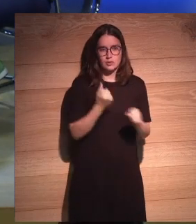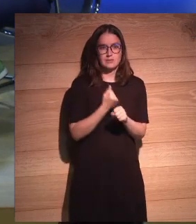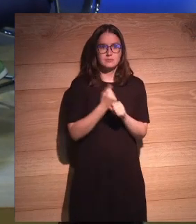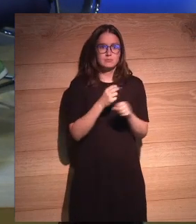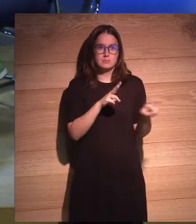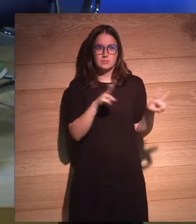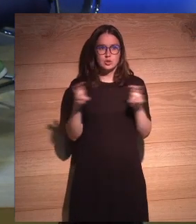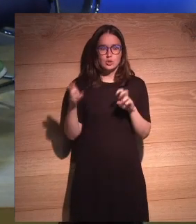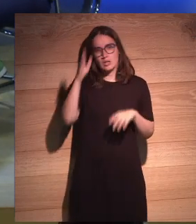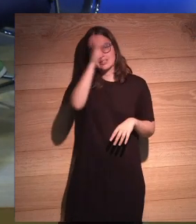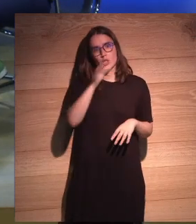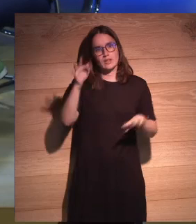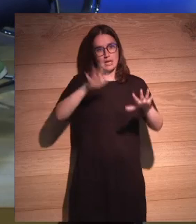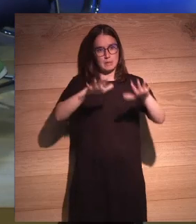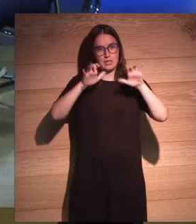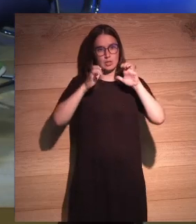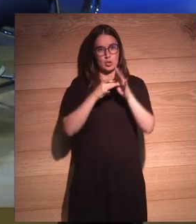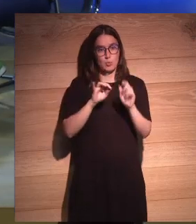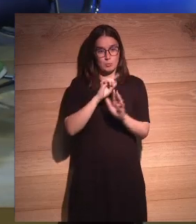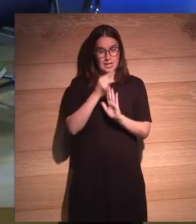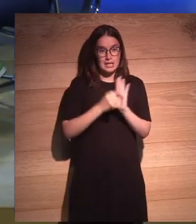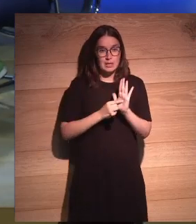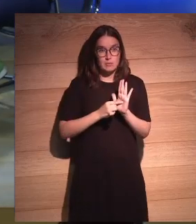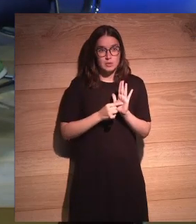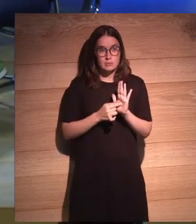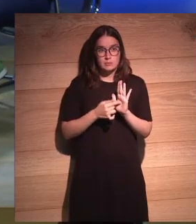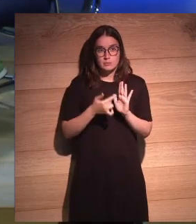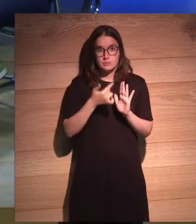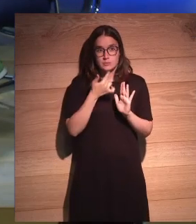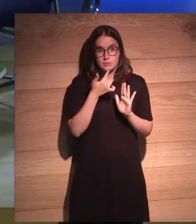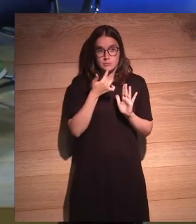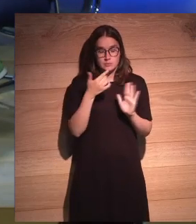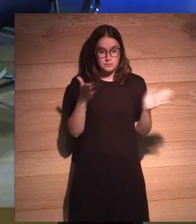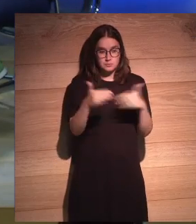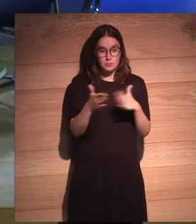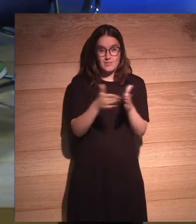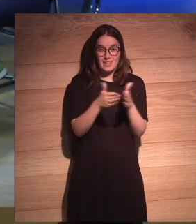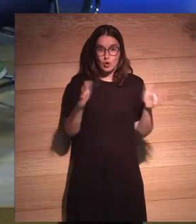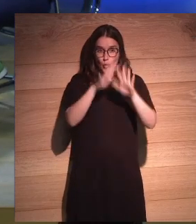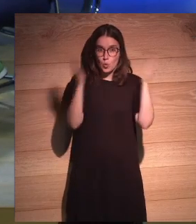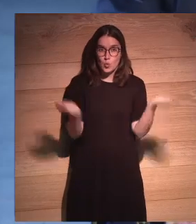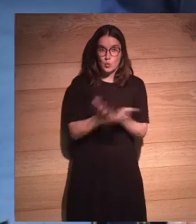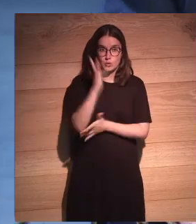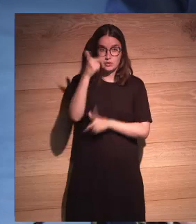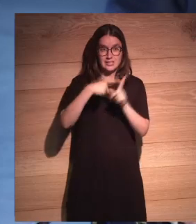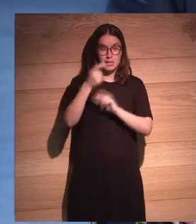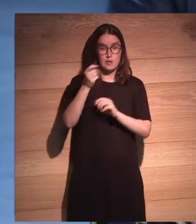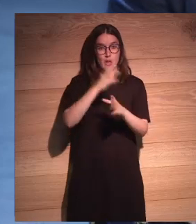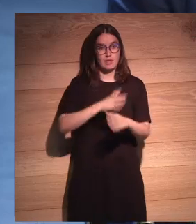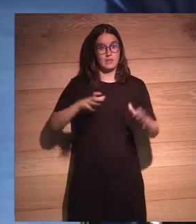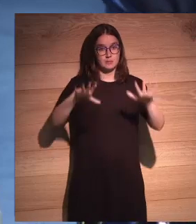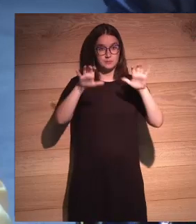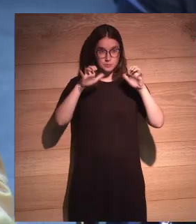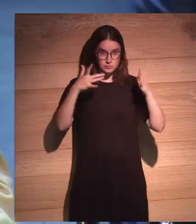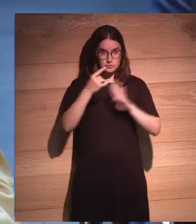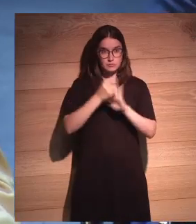temas de teoría del aprendizaje. Hay un principio, es como la ley general de la gravitación universal, pero en la ciencia del aprendizaje,